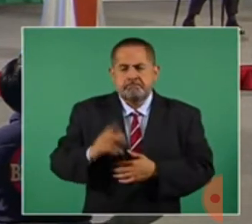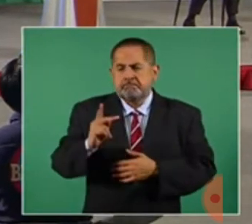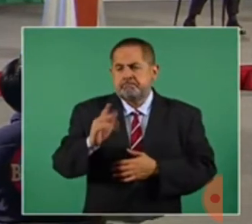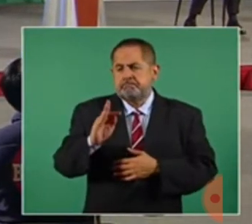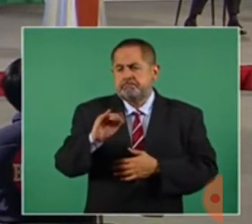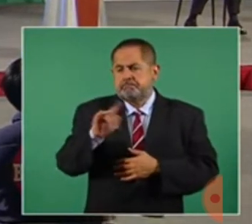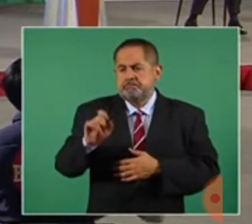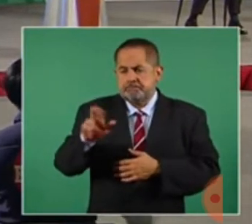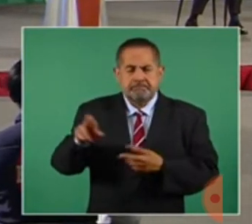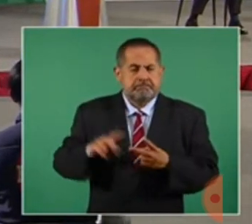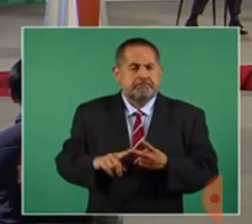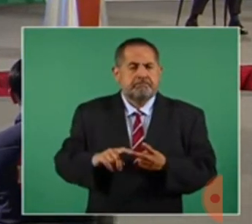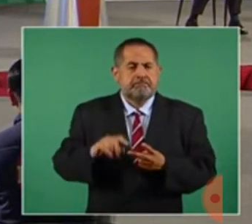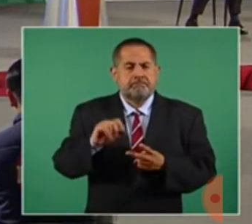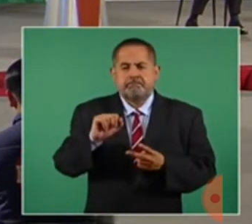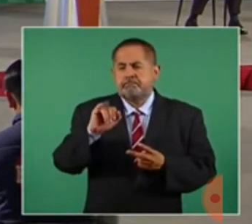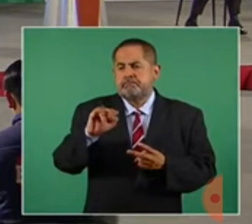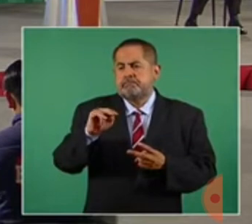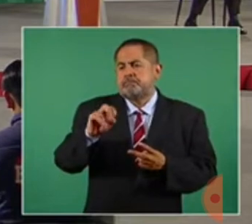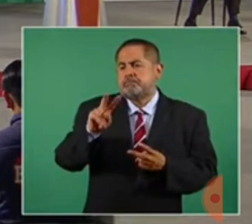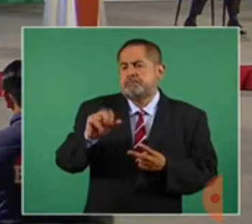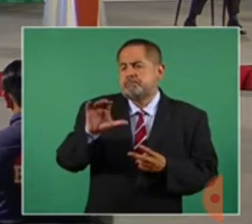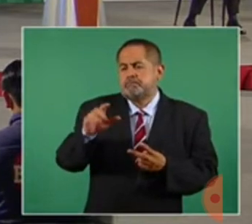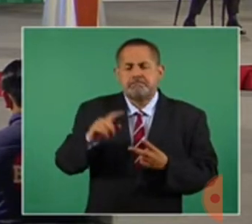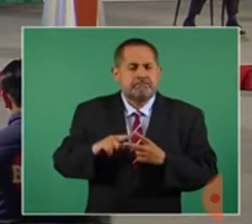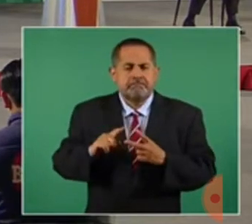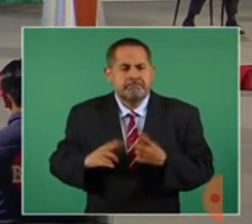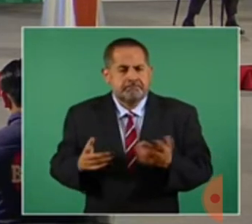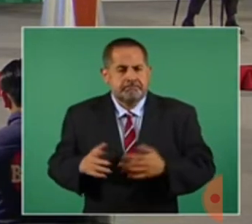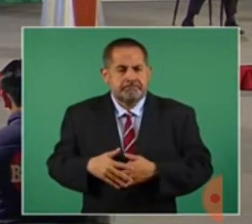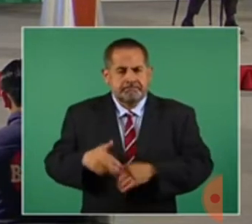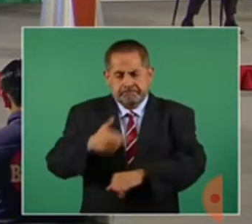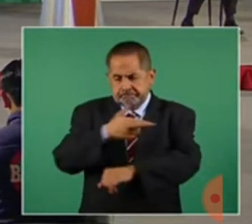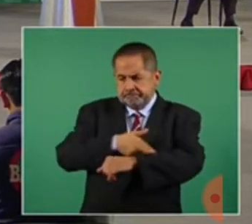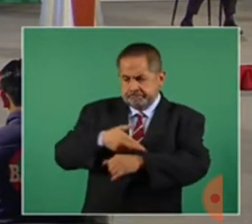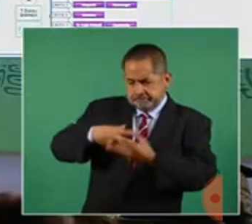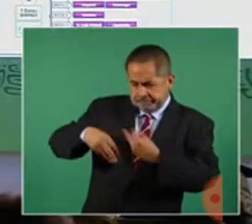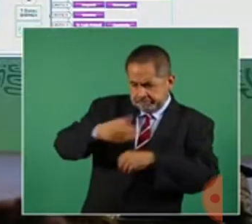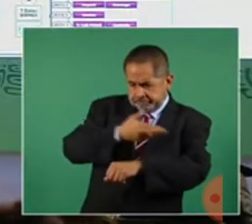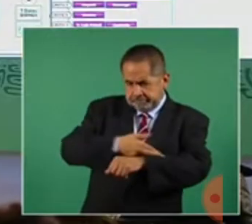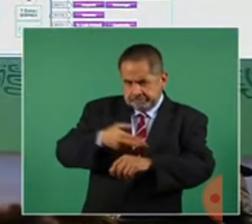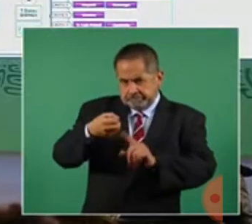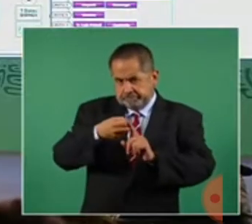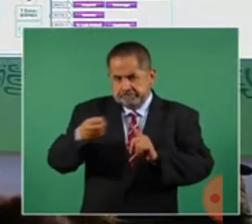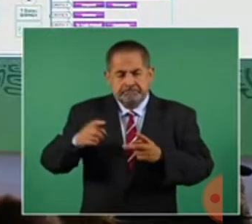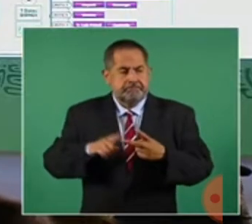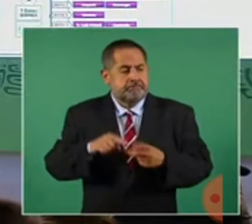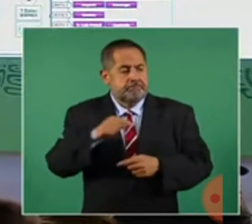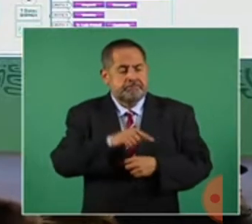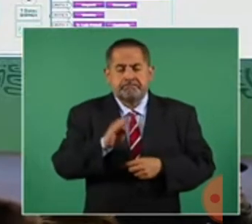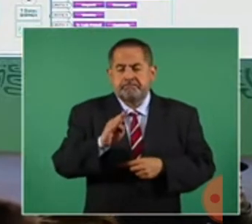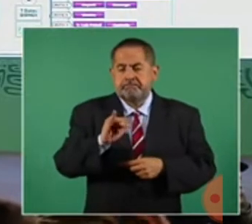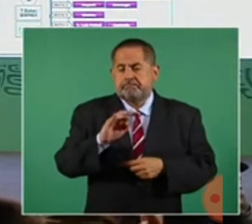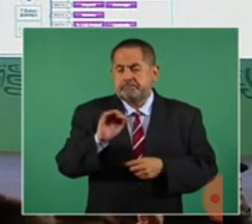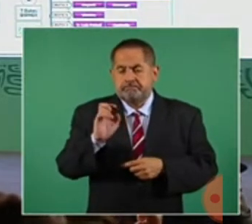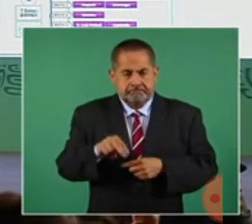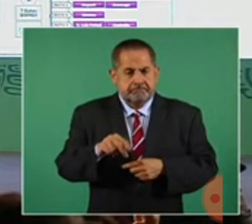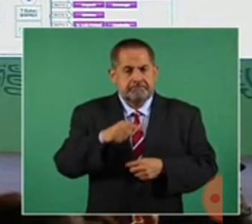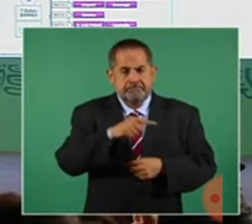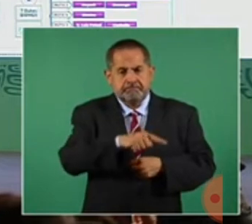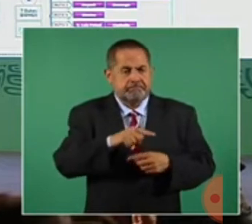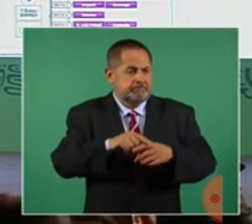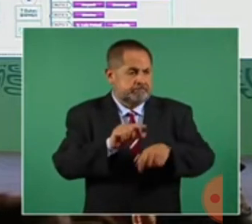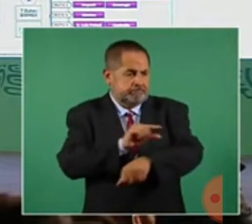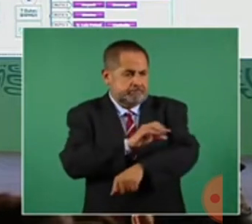y Sinovac. Se reorganizaron, se lotificaron en lo que es Birmex e INCAN